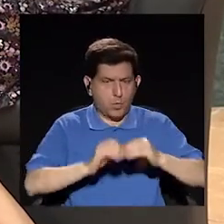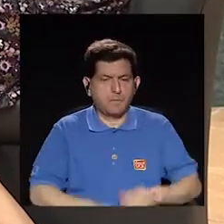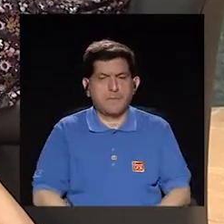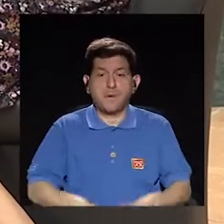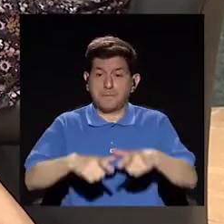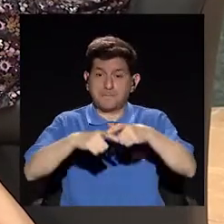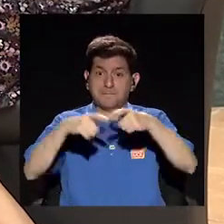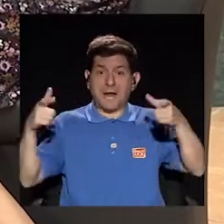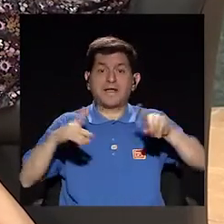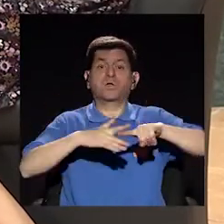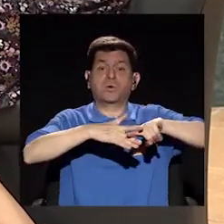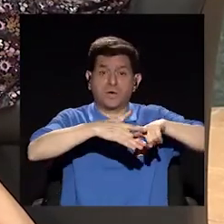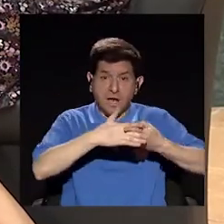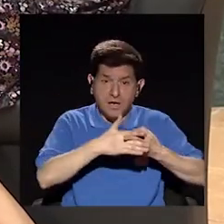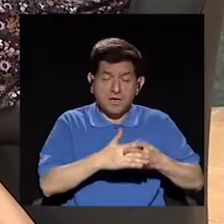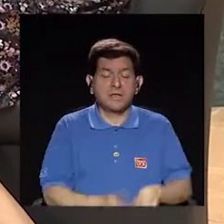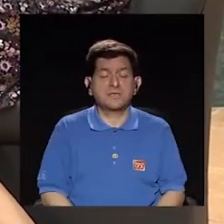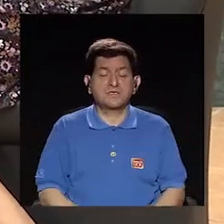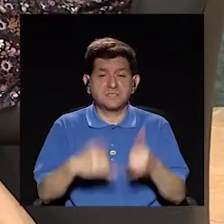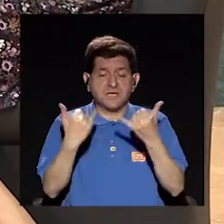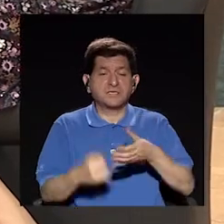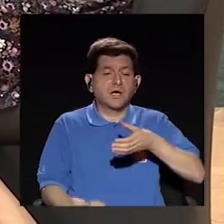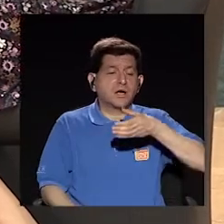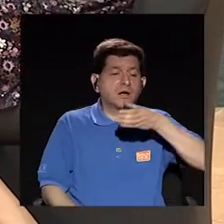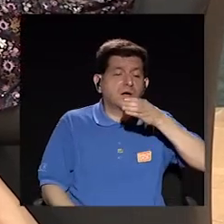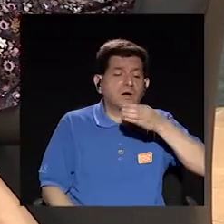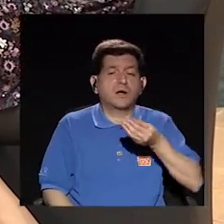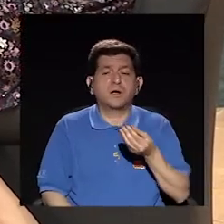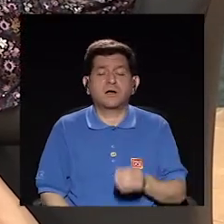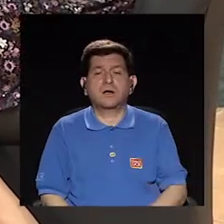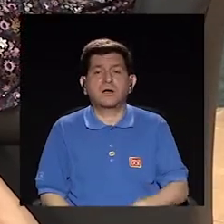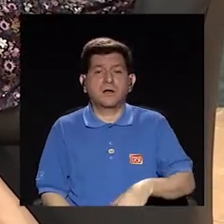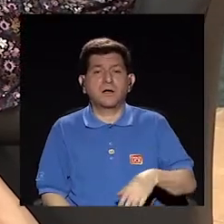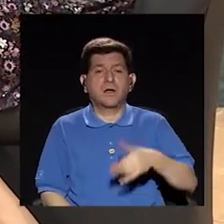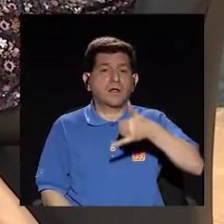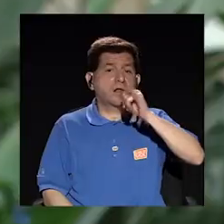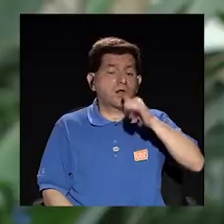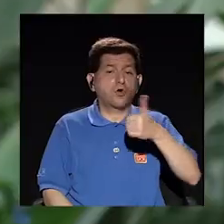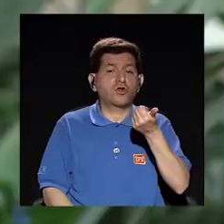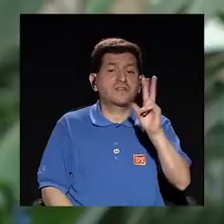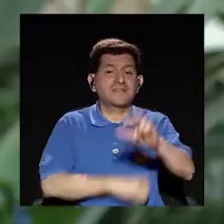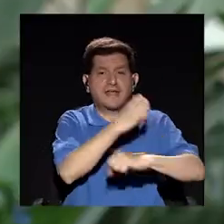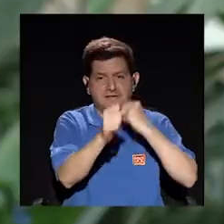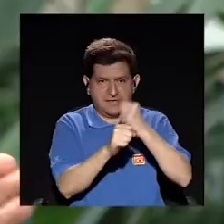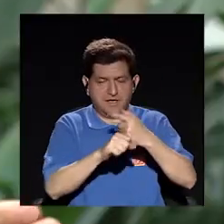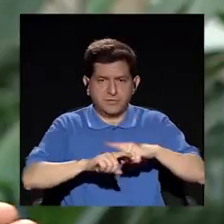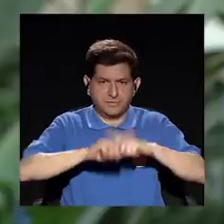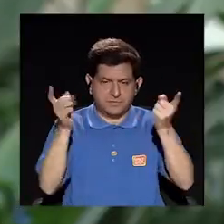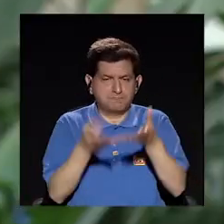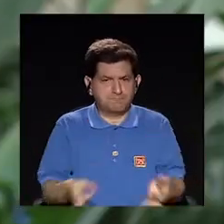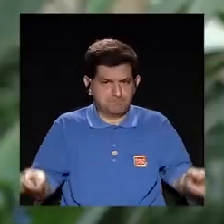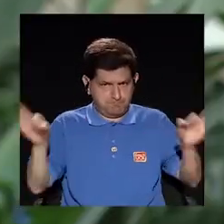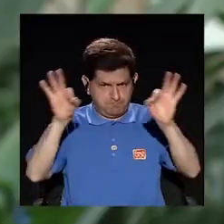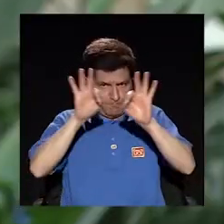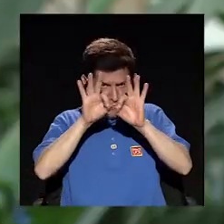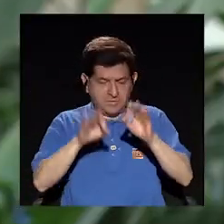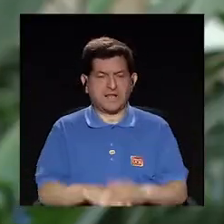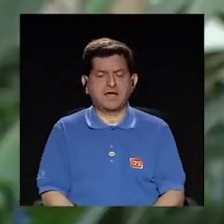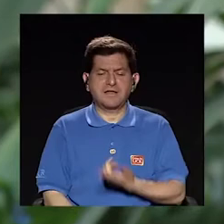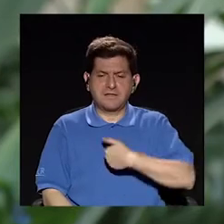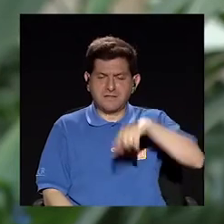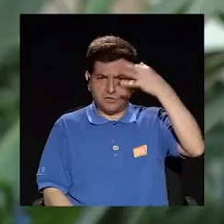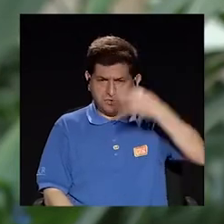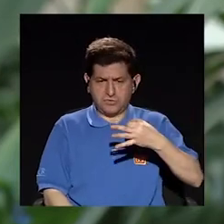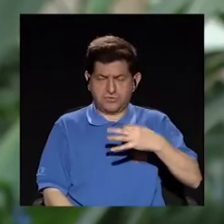la mayor cantidad inician a probar la sustancia a los 13 años, pero sí entonces es importante, y a partir de ahí